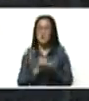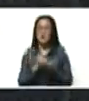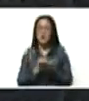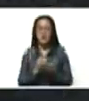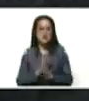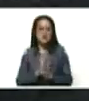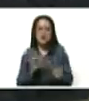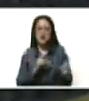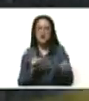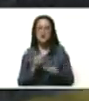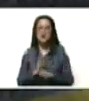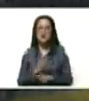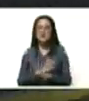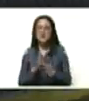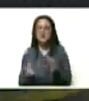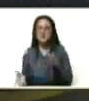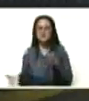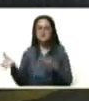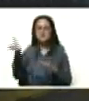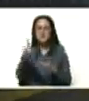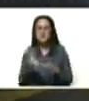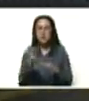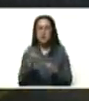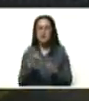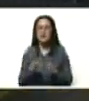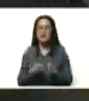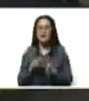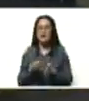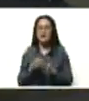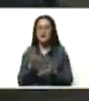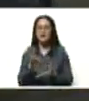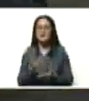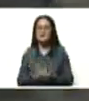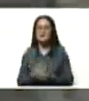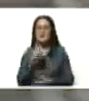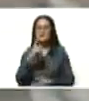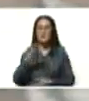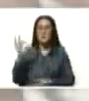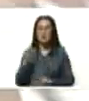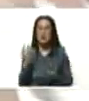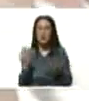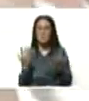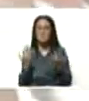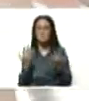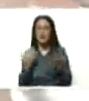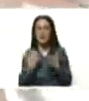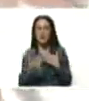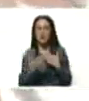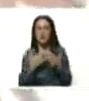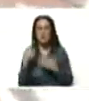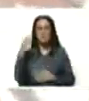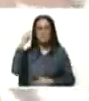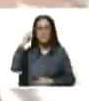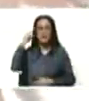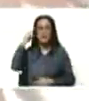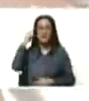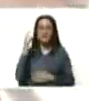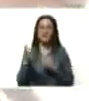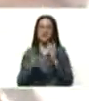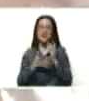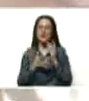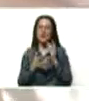de instalarla en el tren. Bueno, 100% mano de obra, mente y